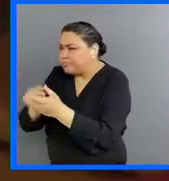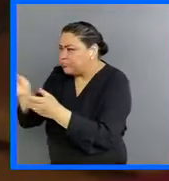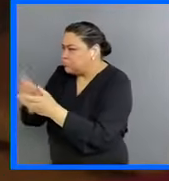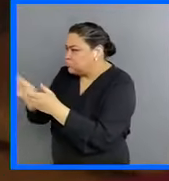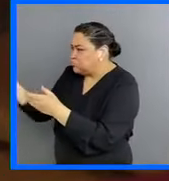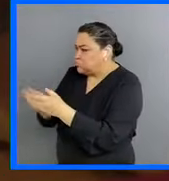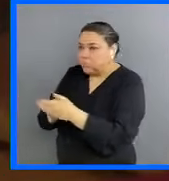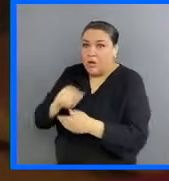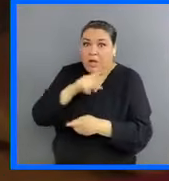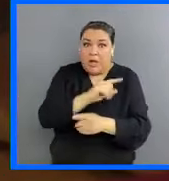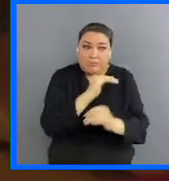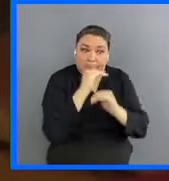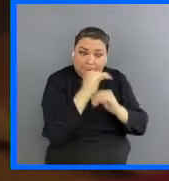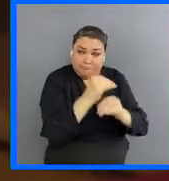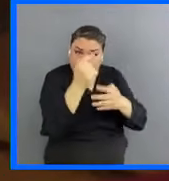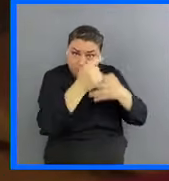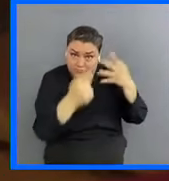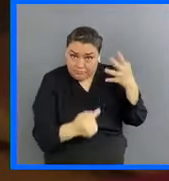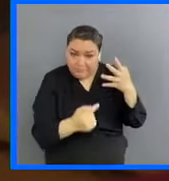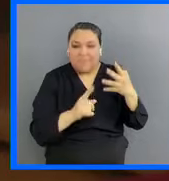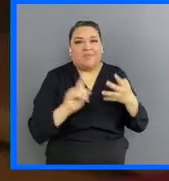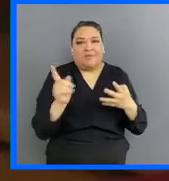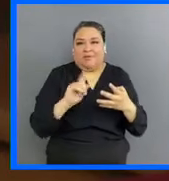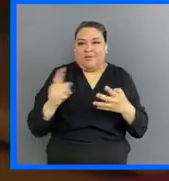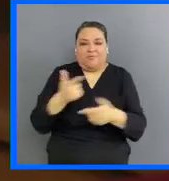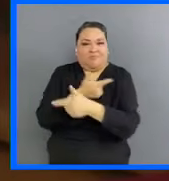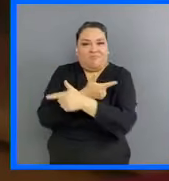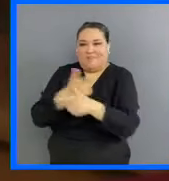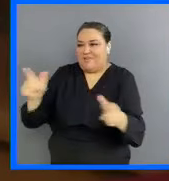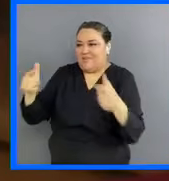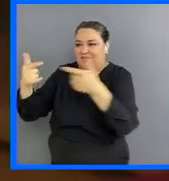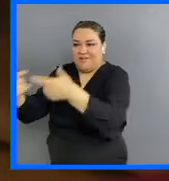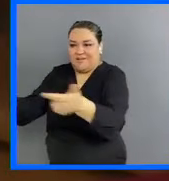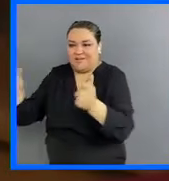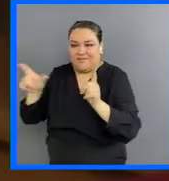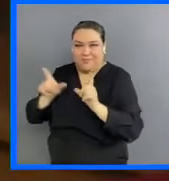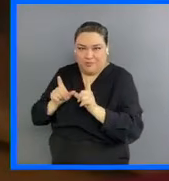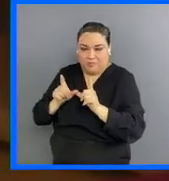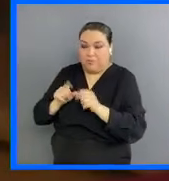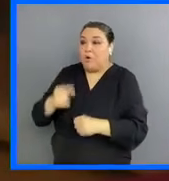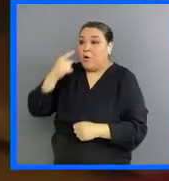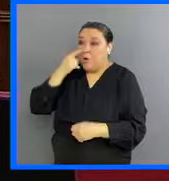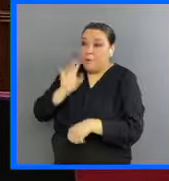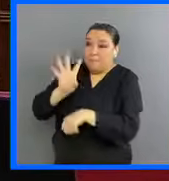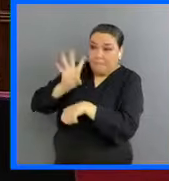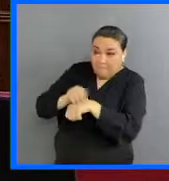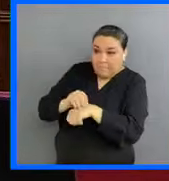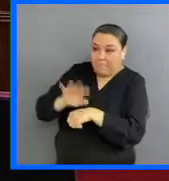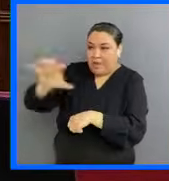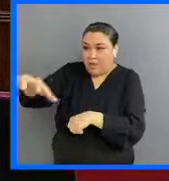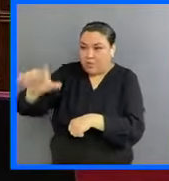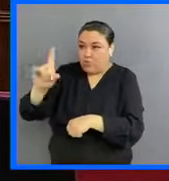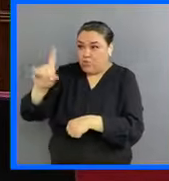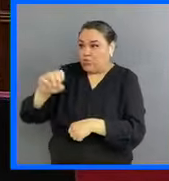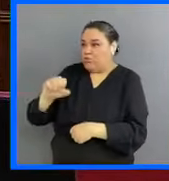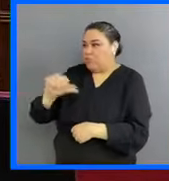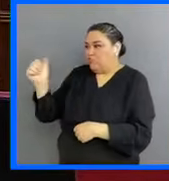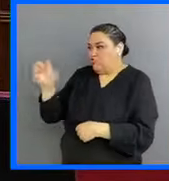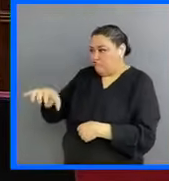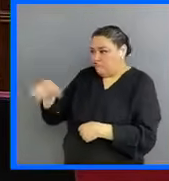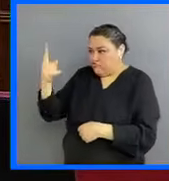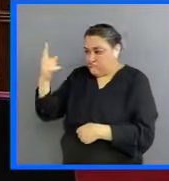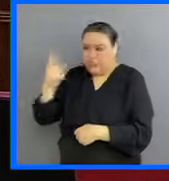respecto de las sociedades controladas, es decir, no existe una excepción que las excluya del ejercicio de las facultades